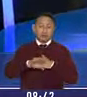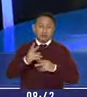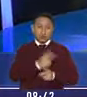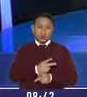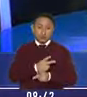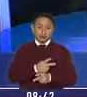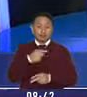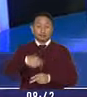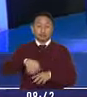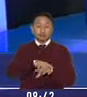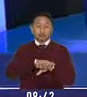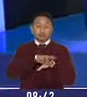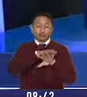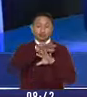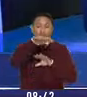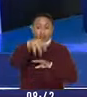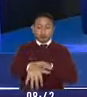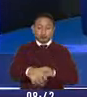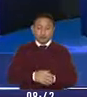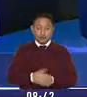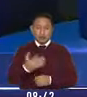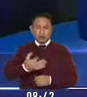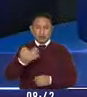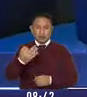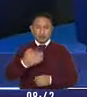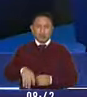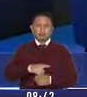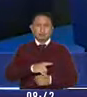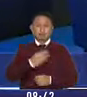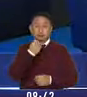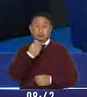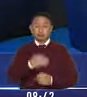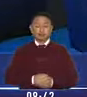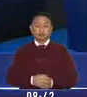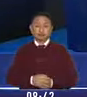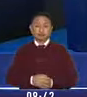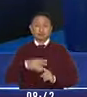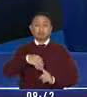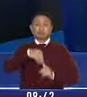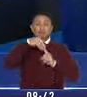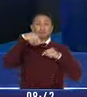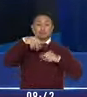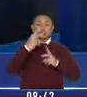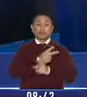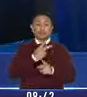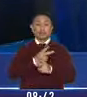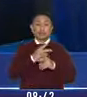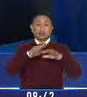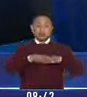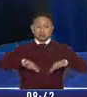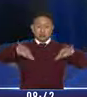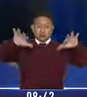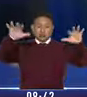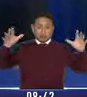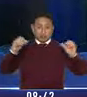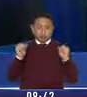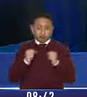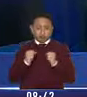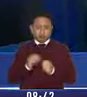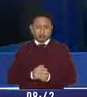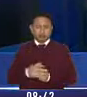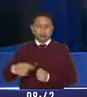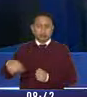agua para riego y garantiza la soberanía alimentaria. Prioridad también es cuidar los páramos, para lo cual